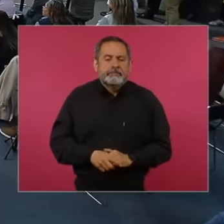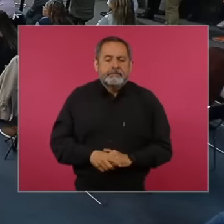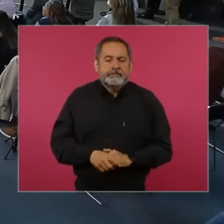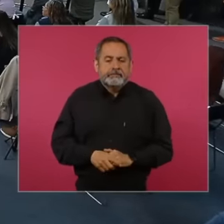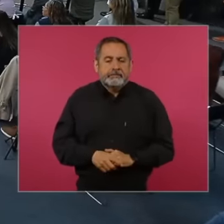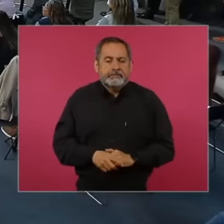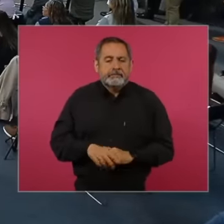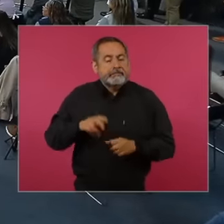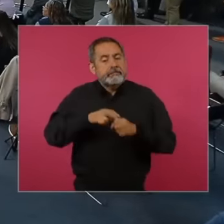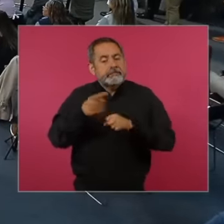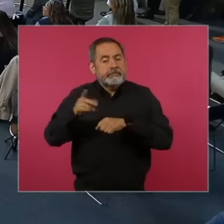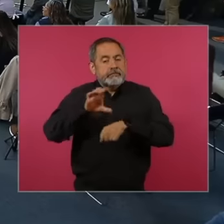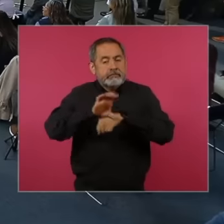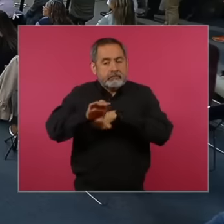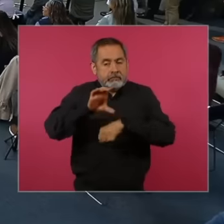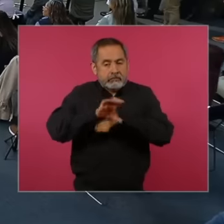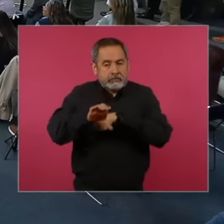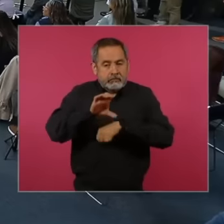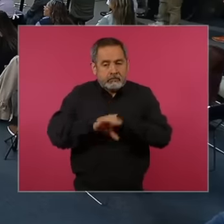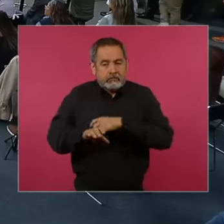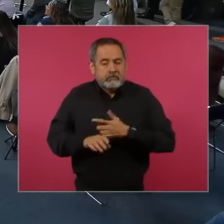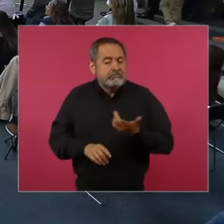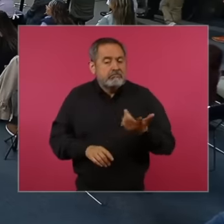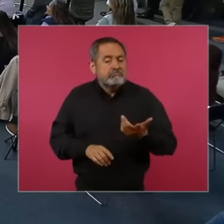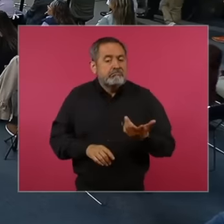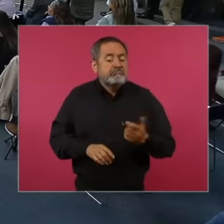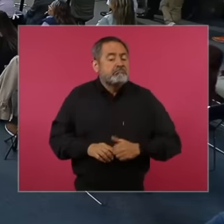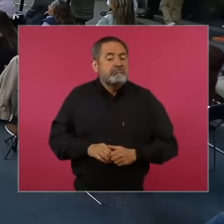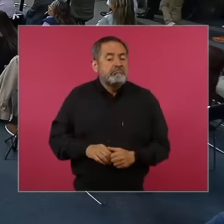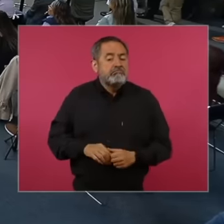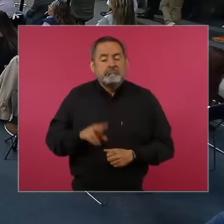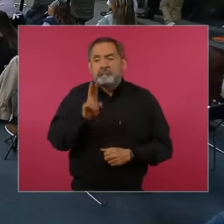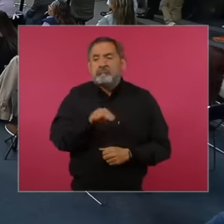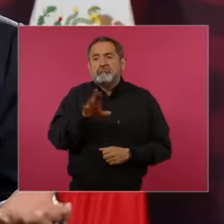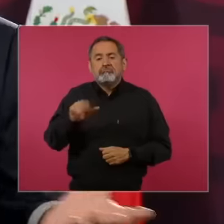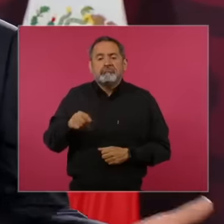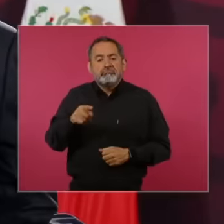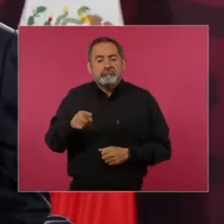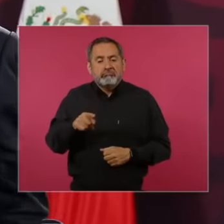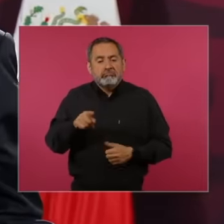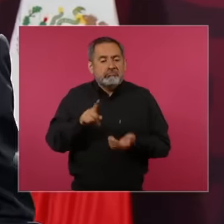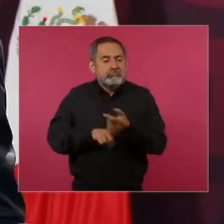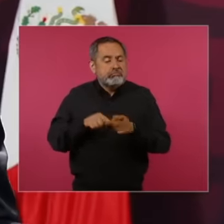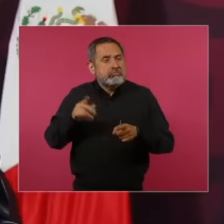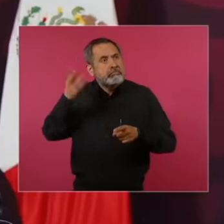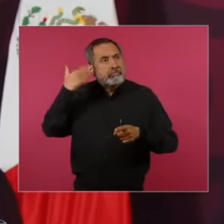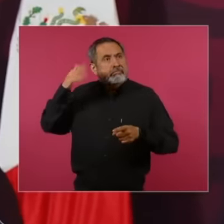En Colombia nunca había gobernado